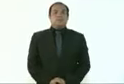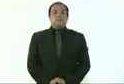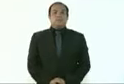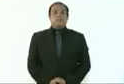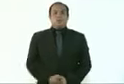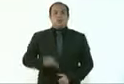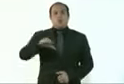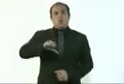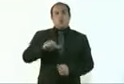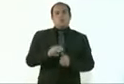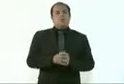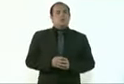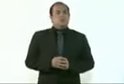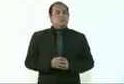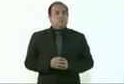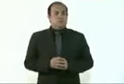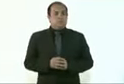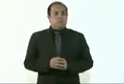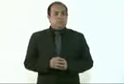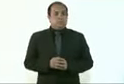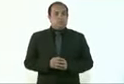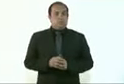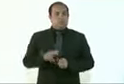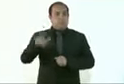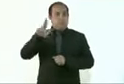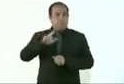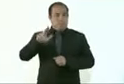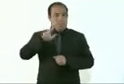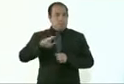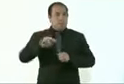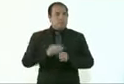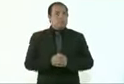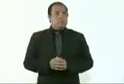Vamos a darles hoy martes